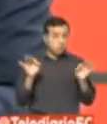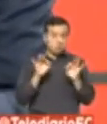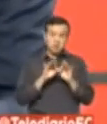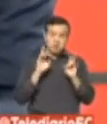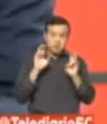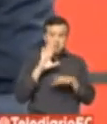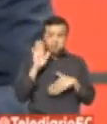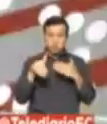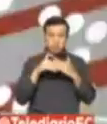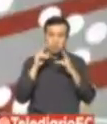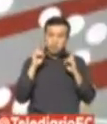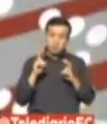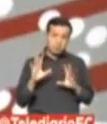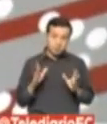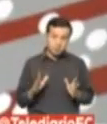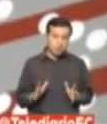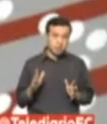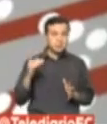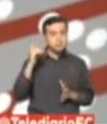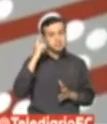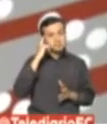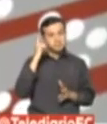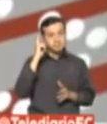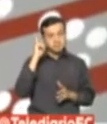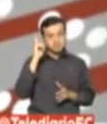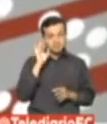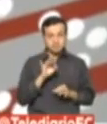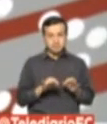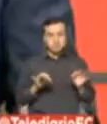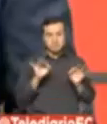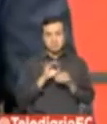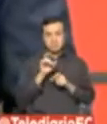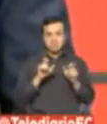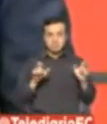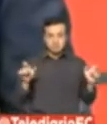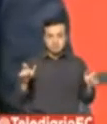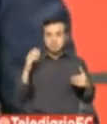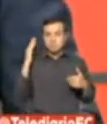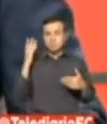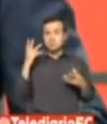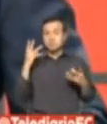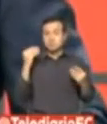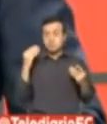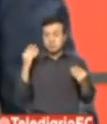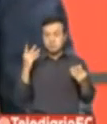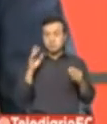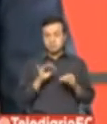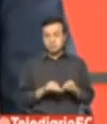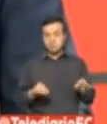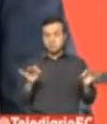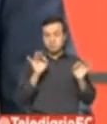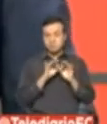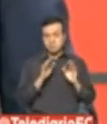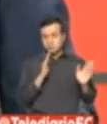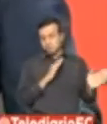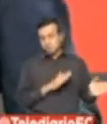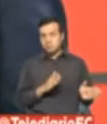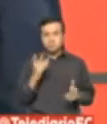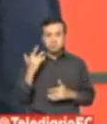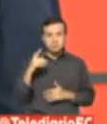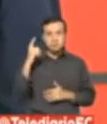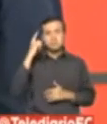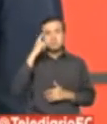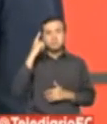no estén todos los temas que consideren necesarios los actores políticos, pero buena parte de los importantes están allí.